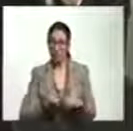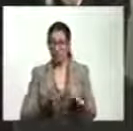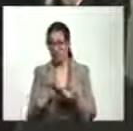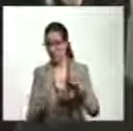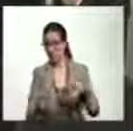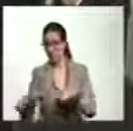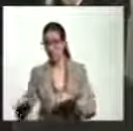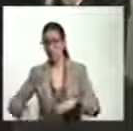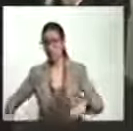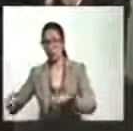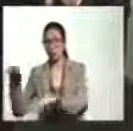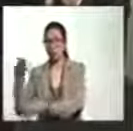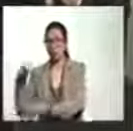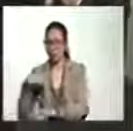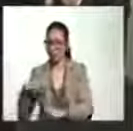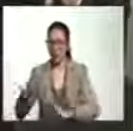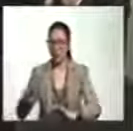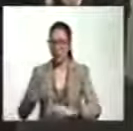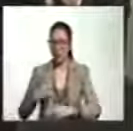de riego. El senador Cepeda